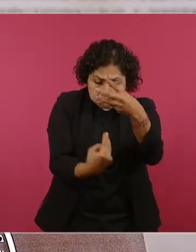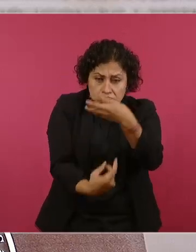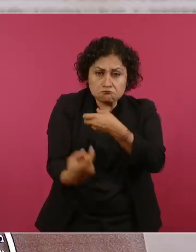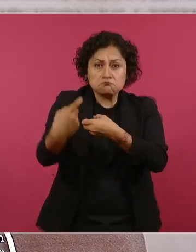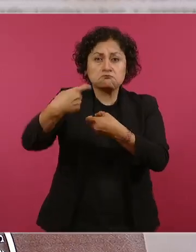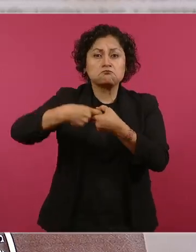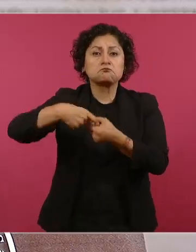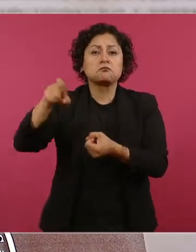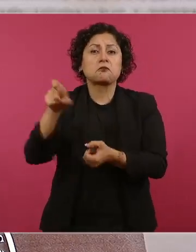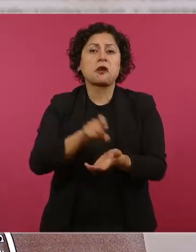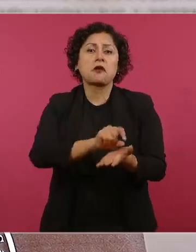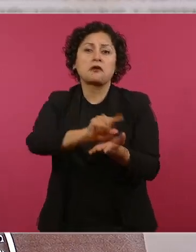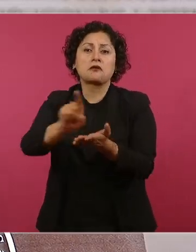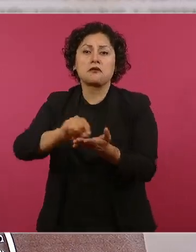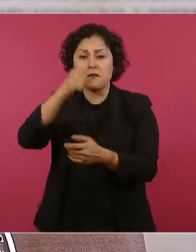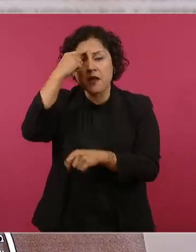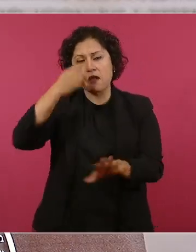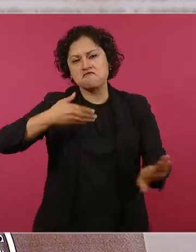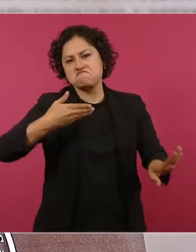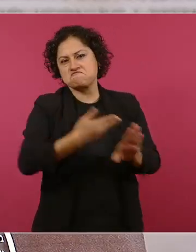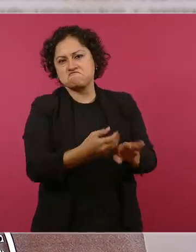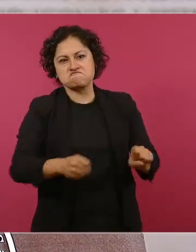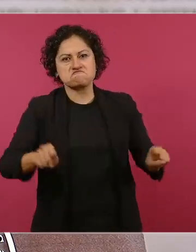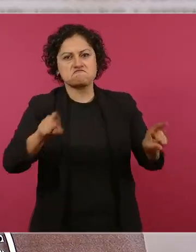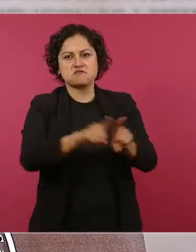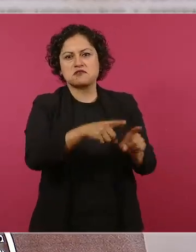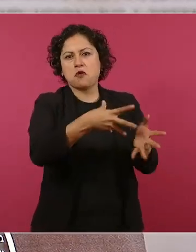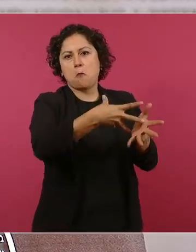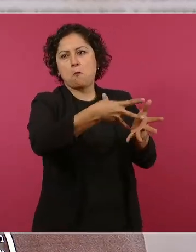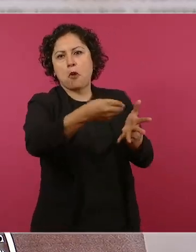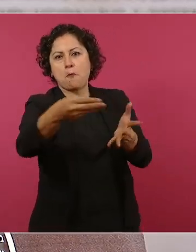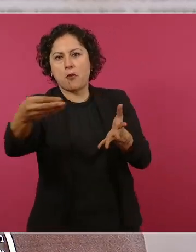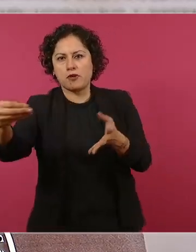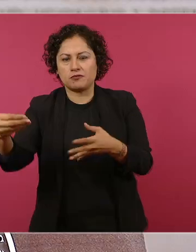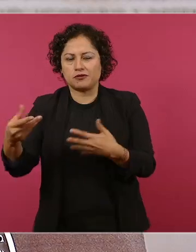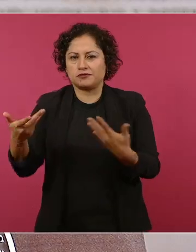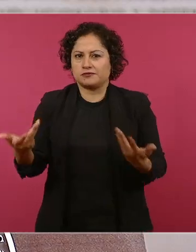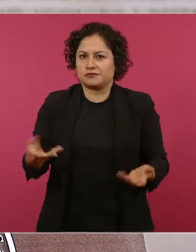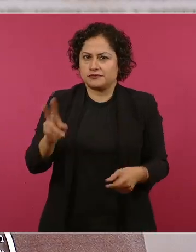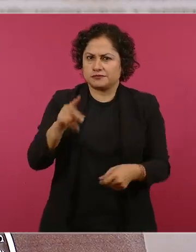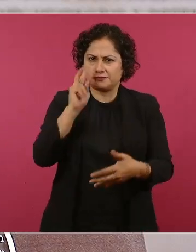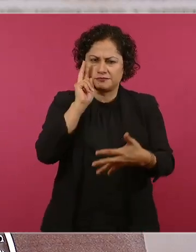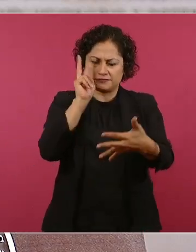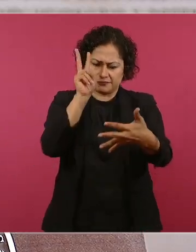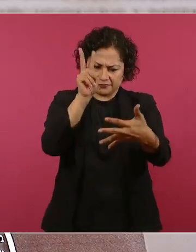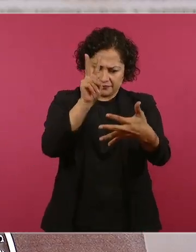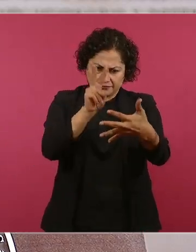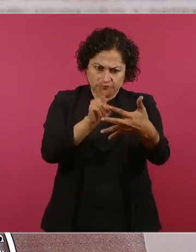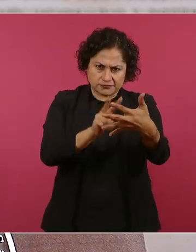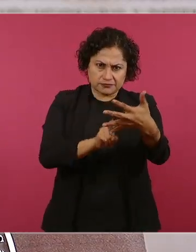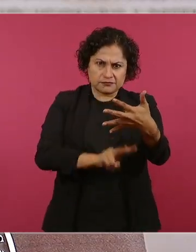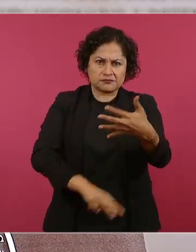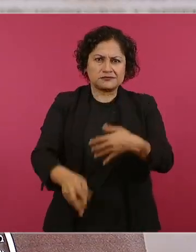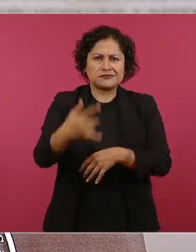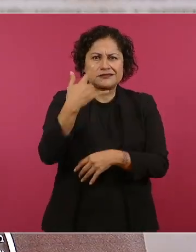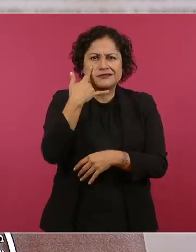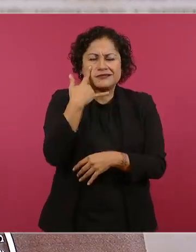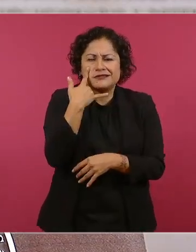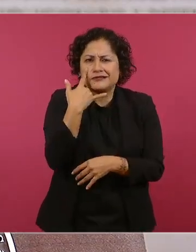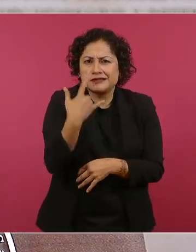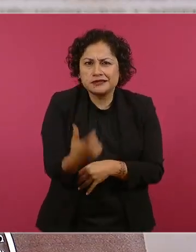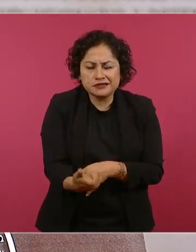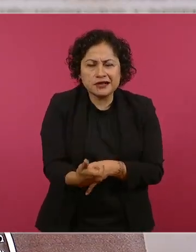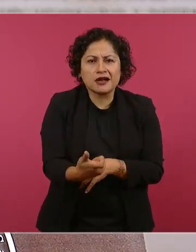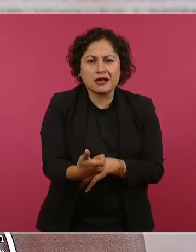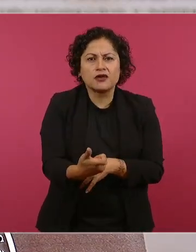Manuel López Obrador. ¿Llama la atención? La elevada cantidad de tweets publicados por las cuentas más retuiteadas